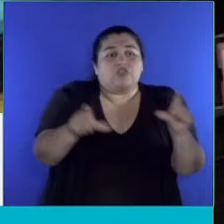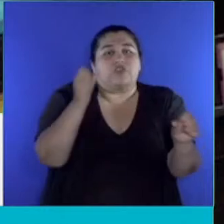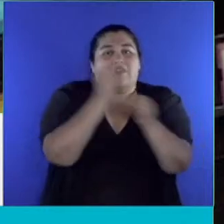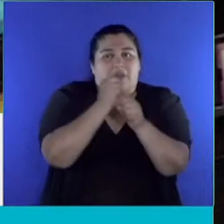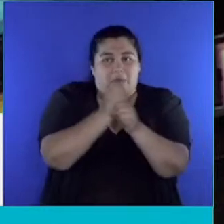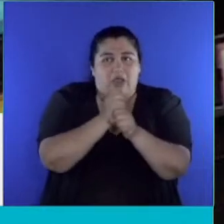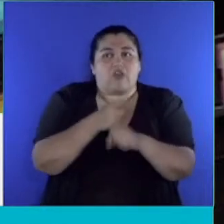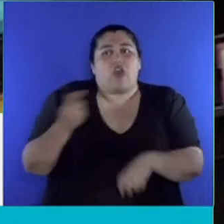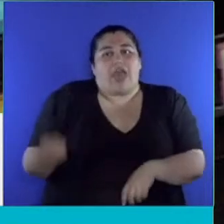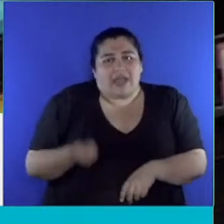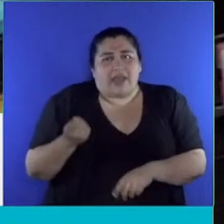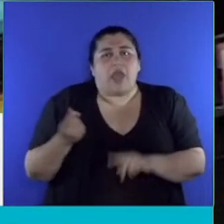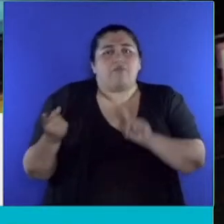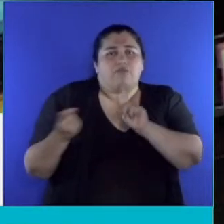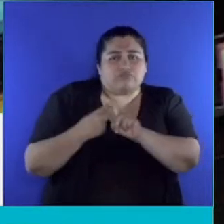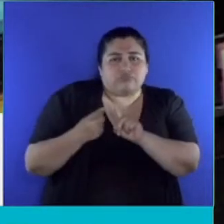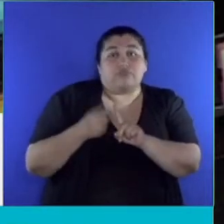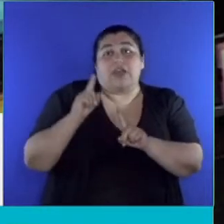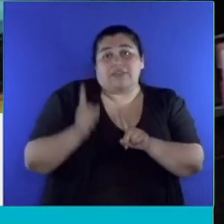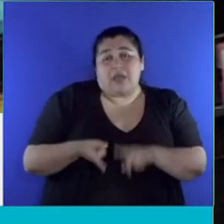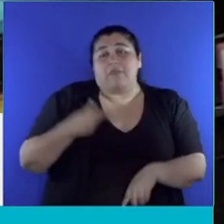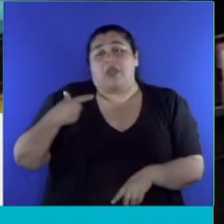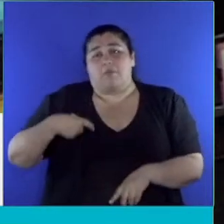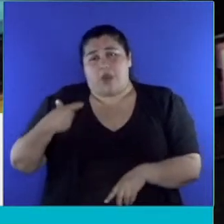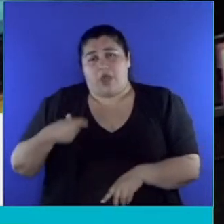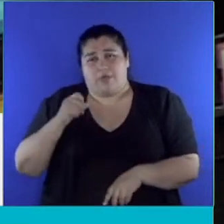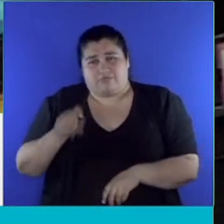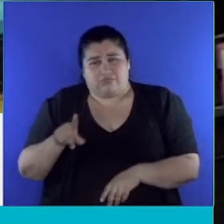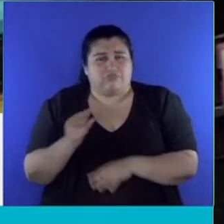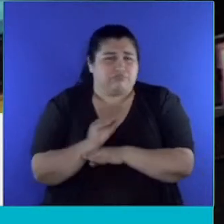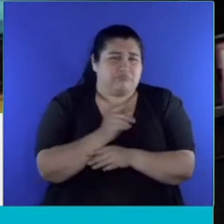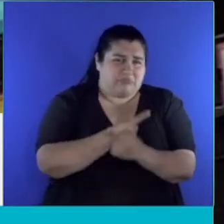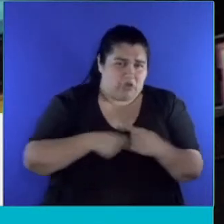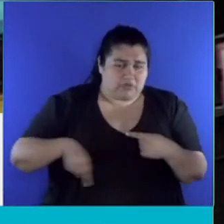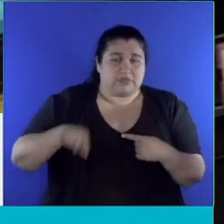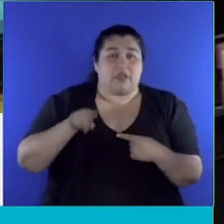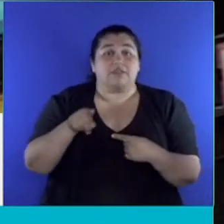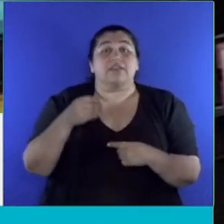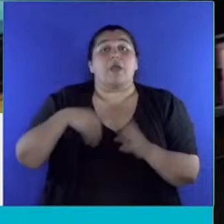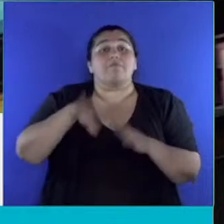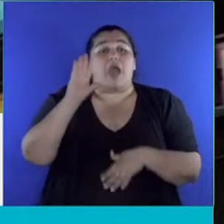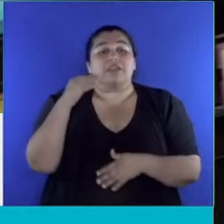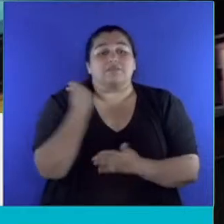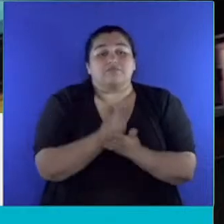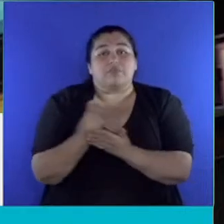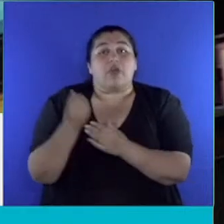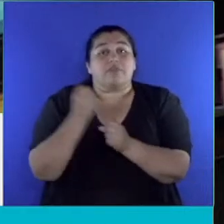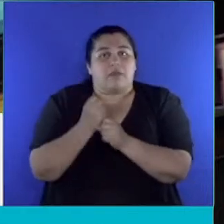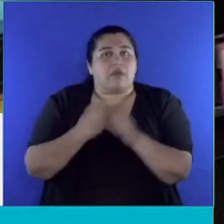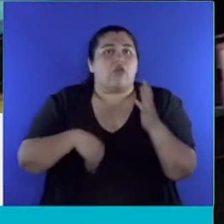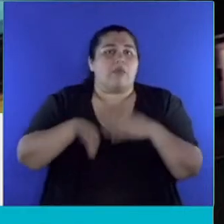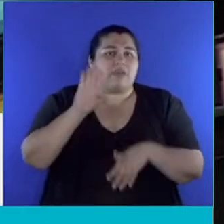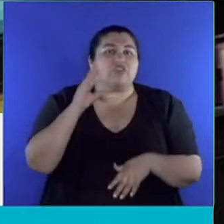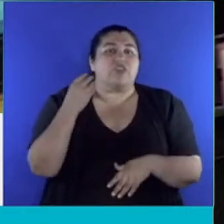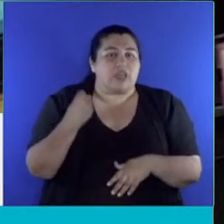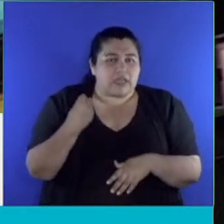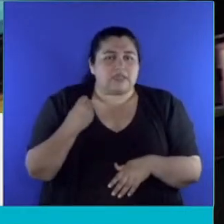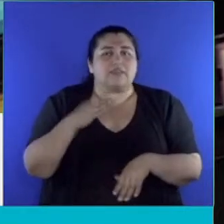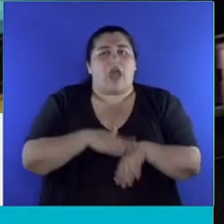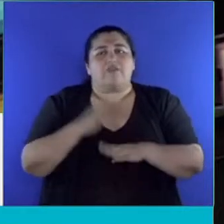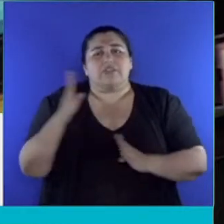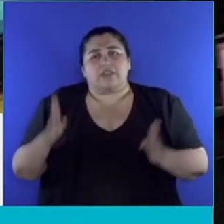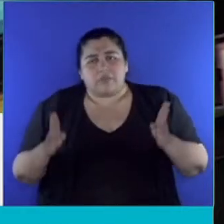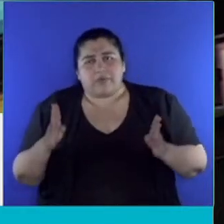derechos gremiales y previsionales de un sector justamente cuyos empleos suelen ser muchas veces